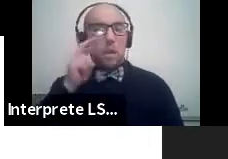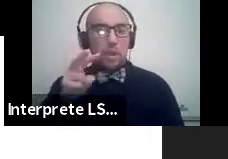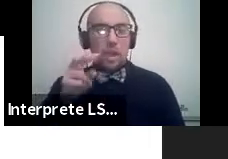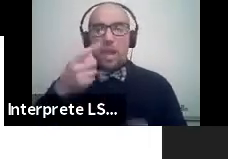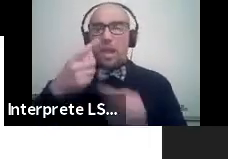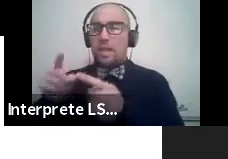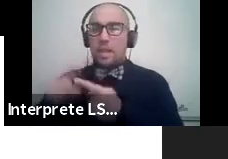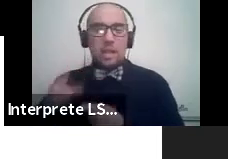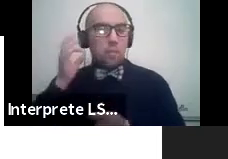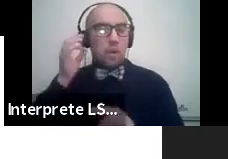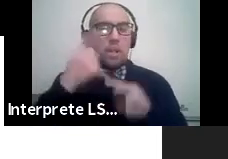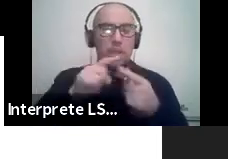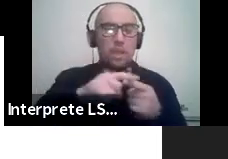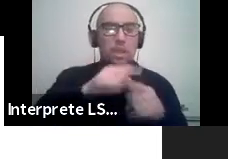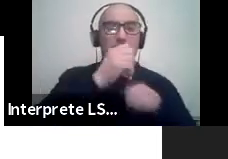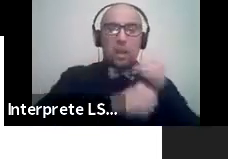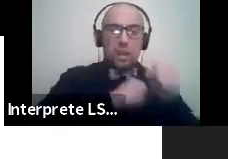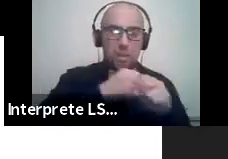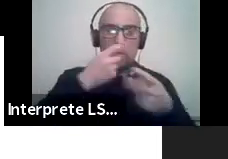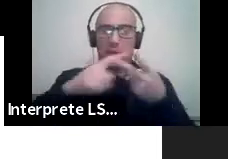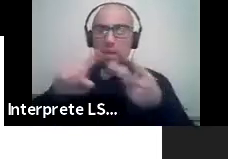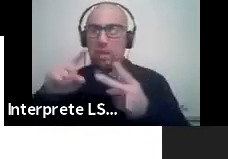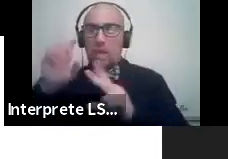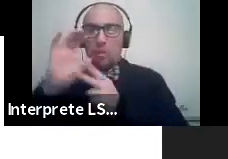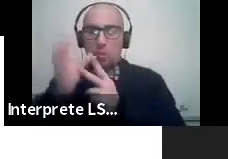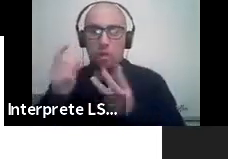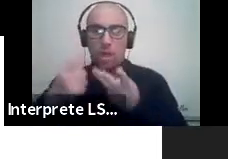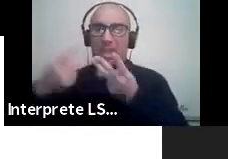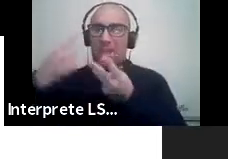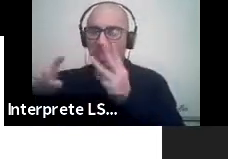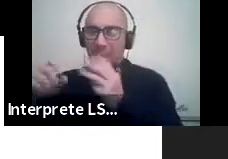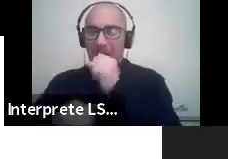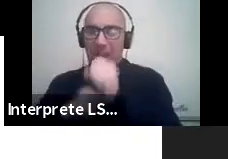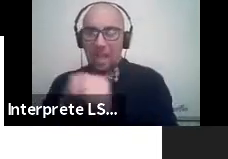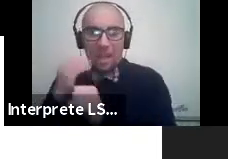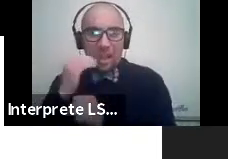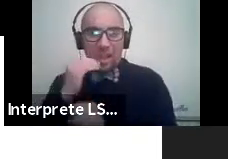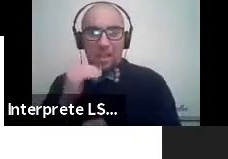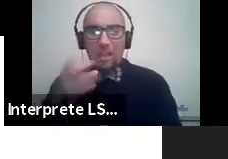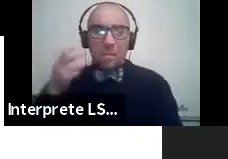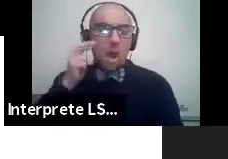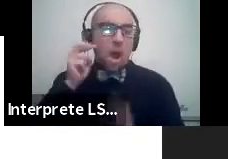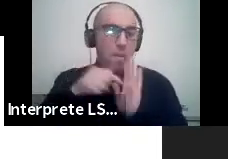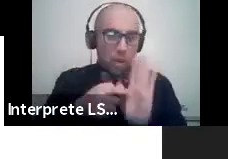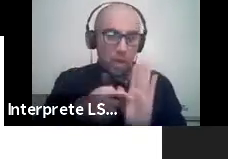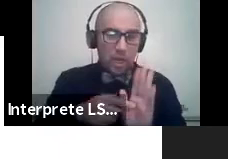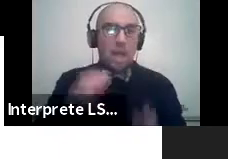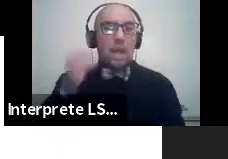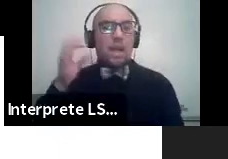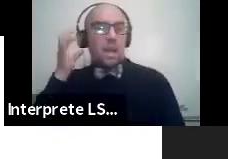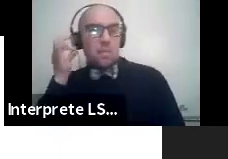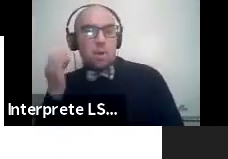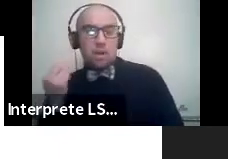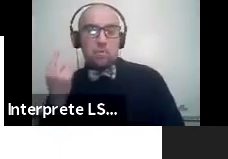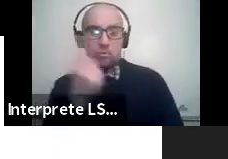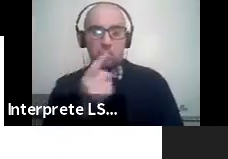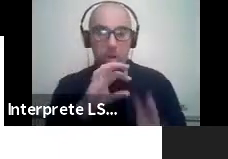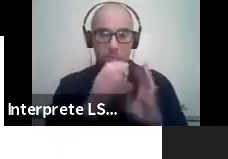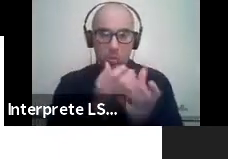y también son mujeres de distintas edades. Esto para entonces visibilizar que el aporte de las mujeres a la